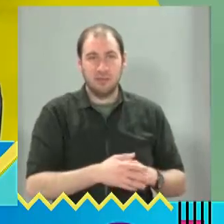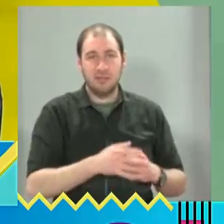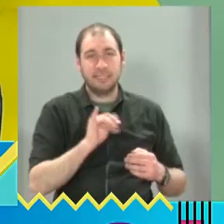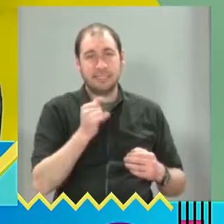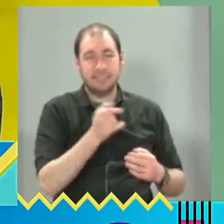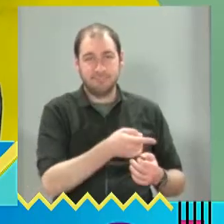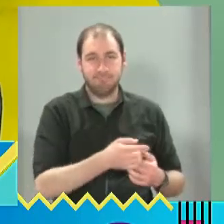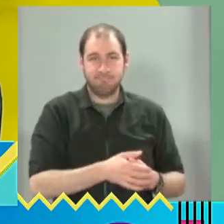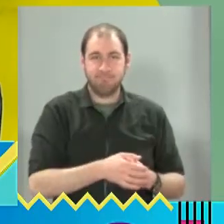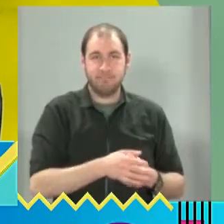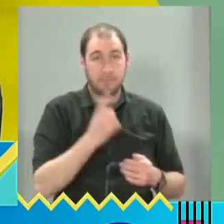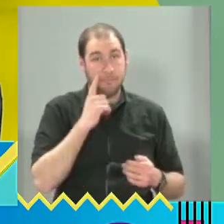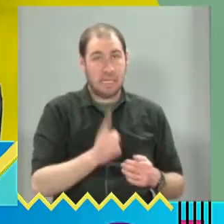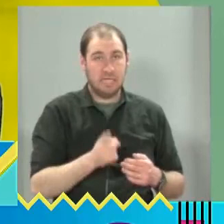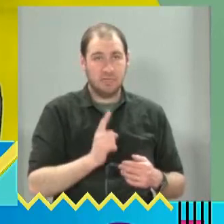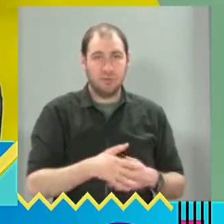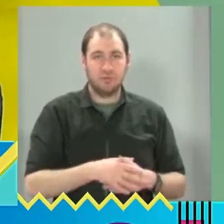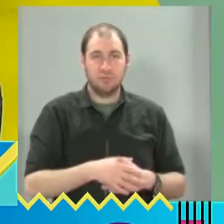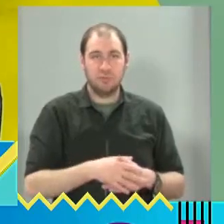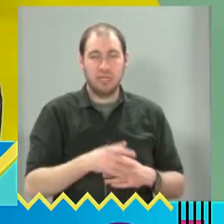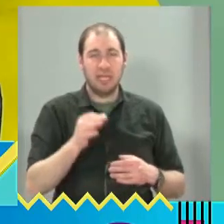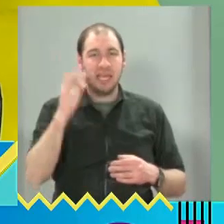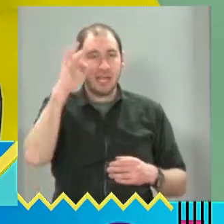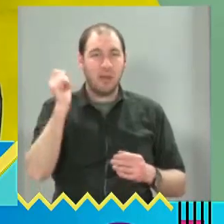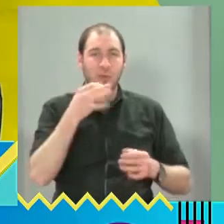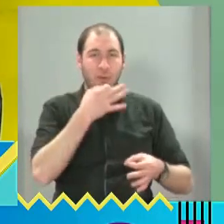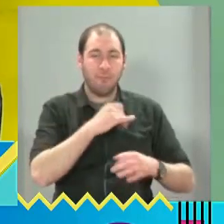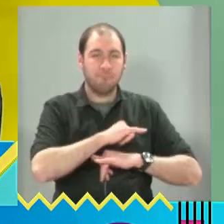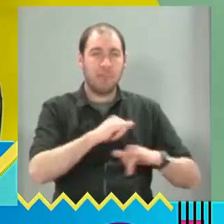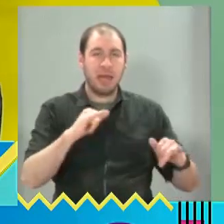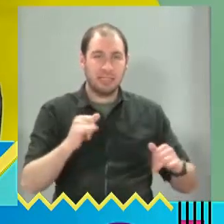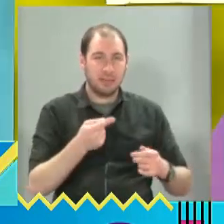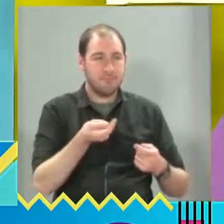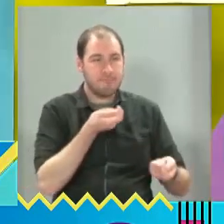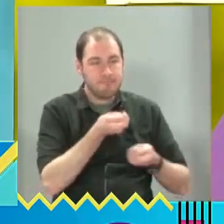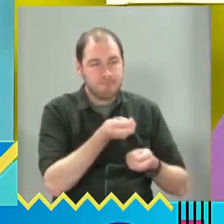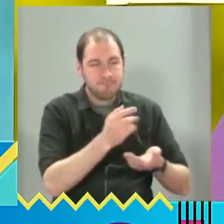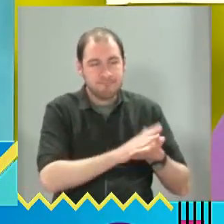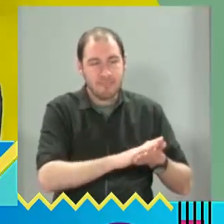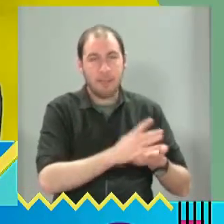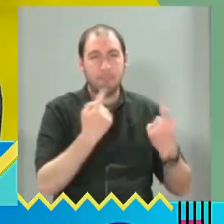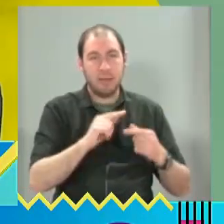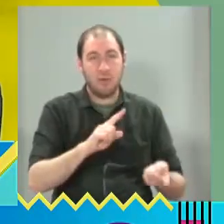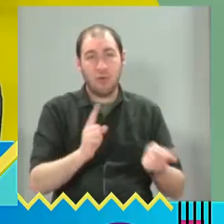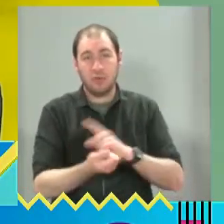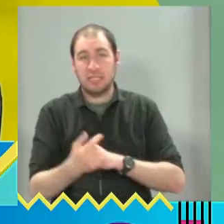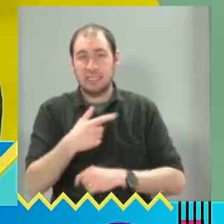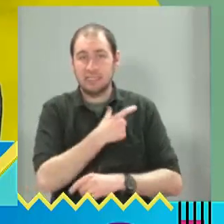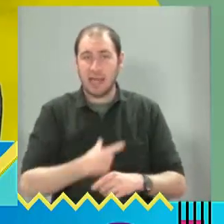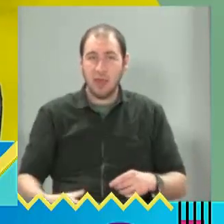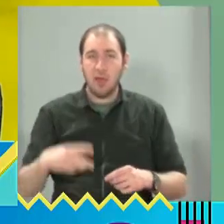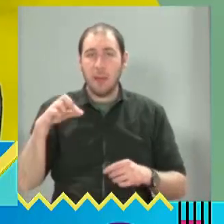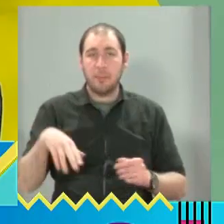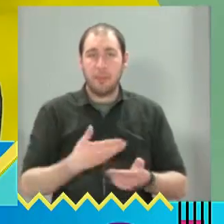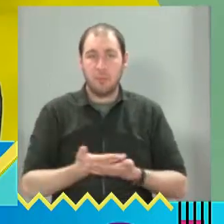Indudablemente es uno de los riesgos del neuromarketing, de toda esta cuestión, manipular. Pero del otro lado está el Estado con las